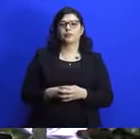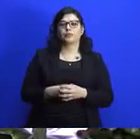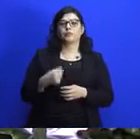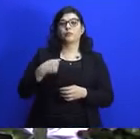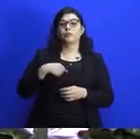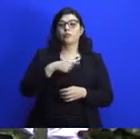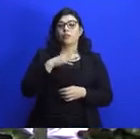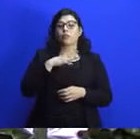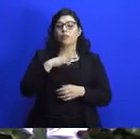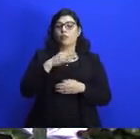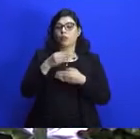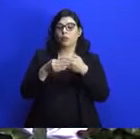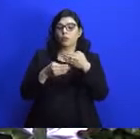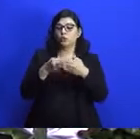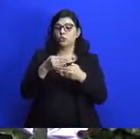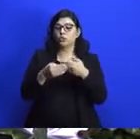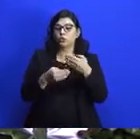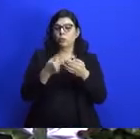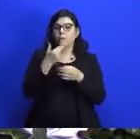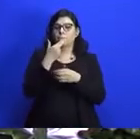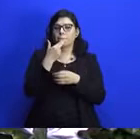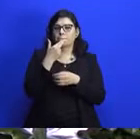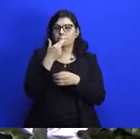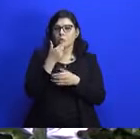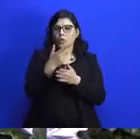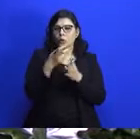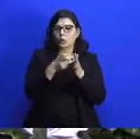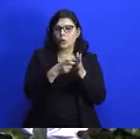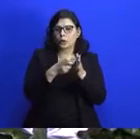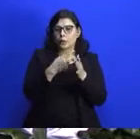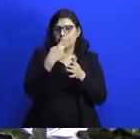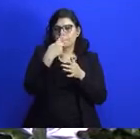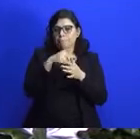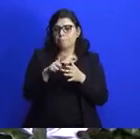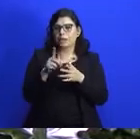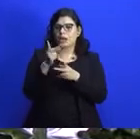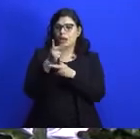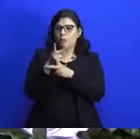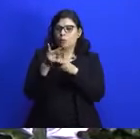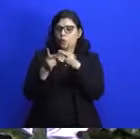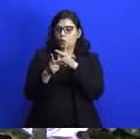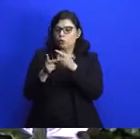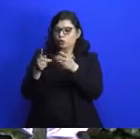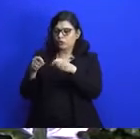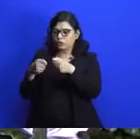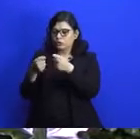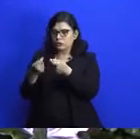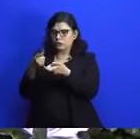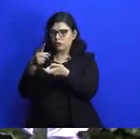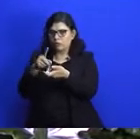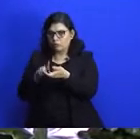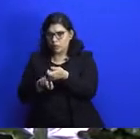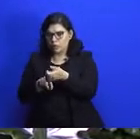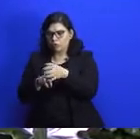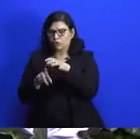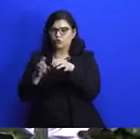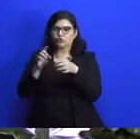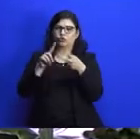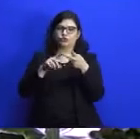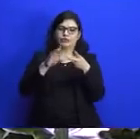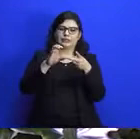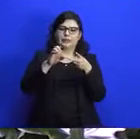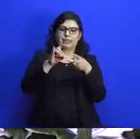implementamos procesos que nos permiten recuperar mucha más mercancía de nuestras tiendas, clubes y centros de